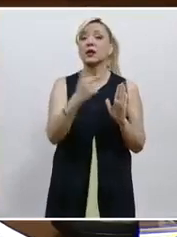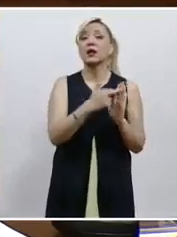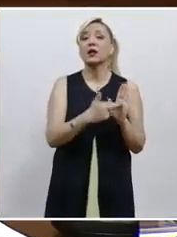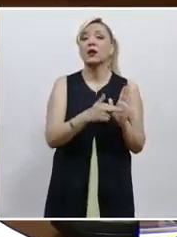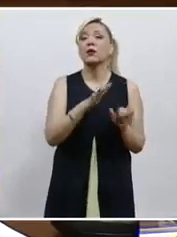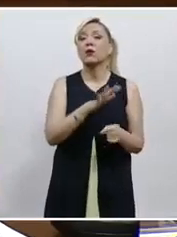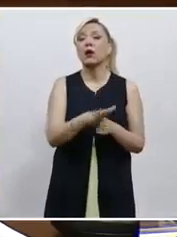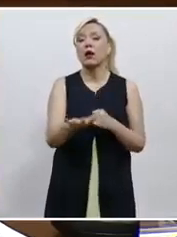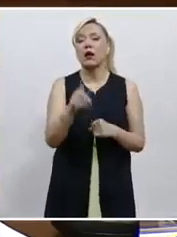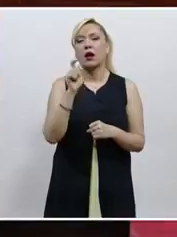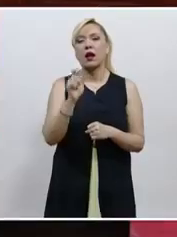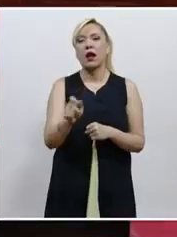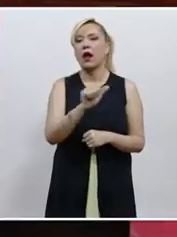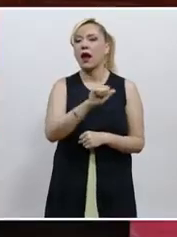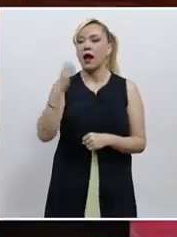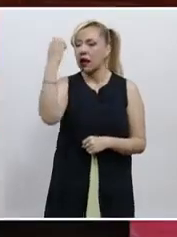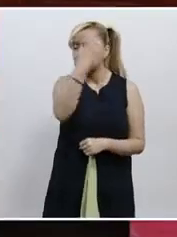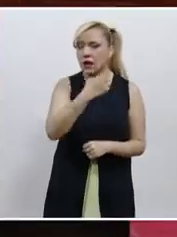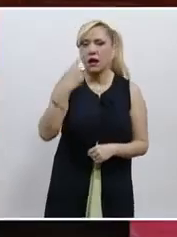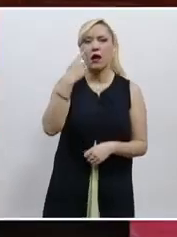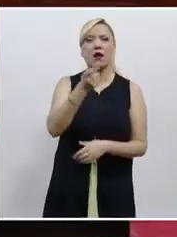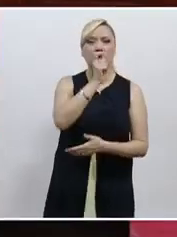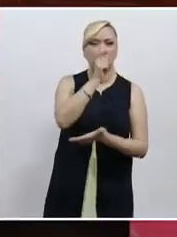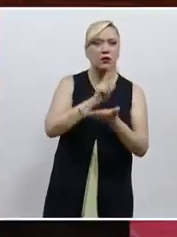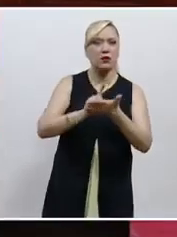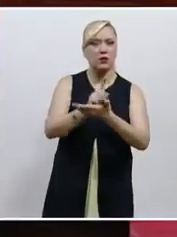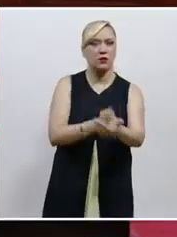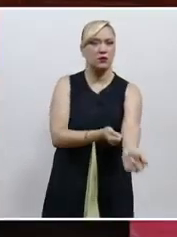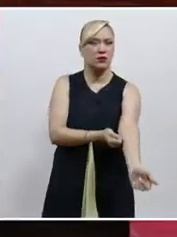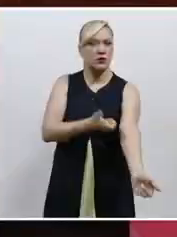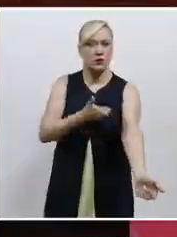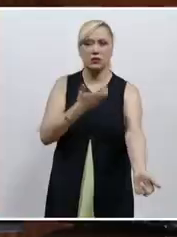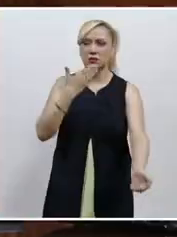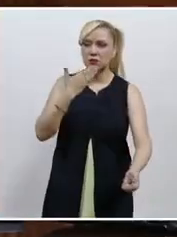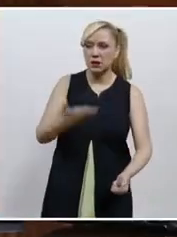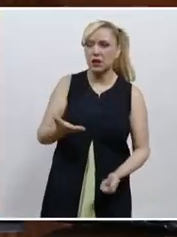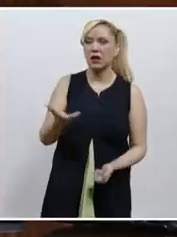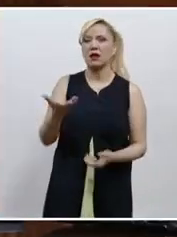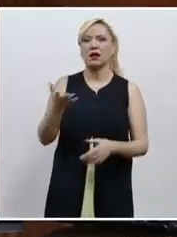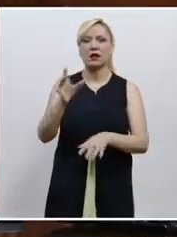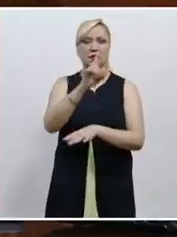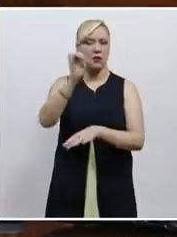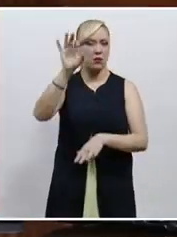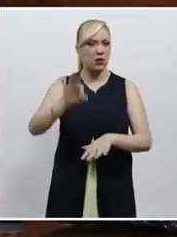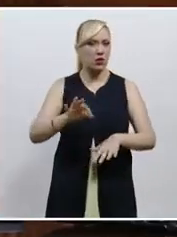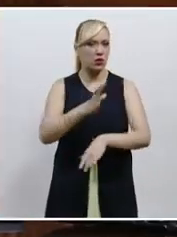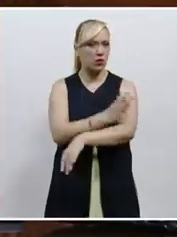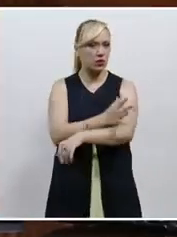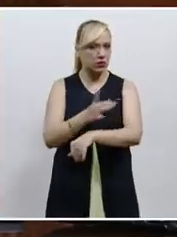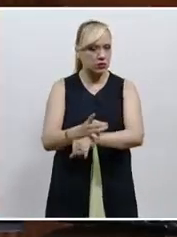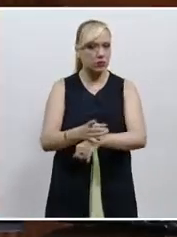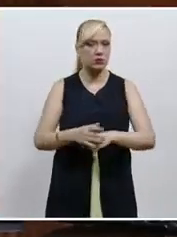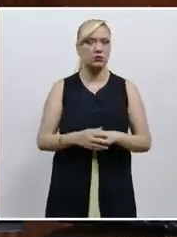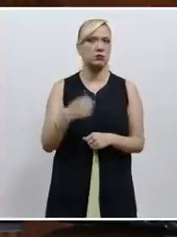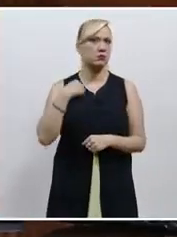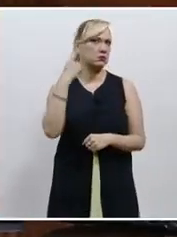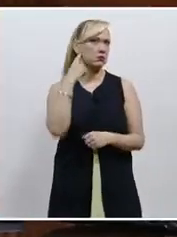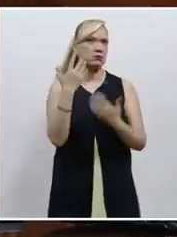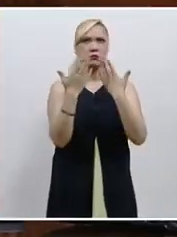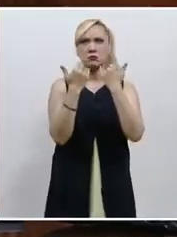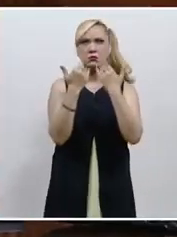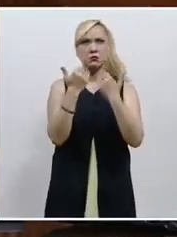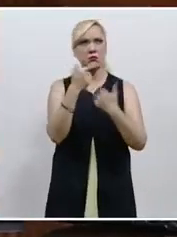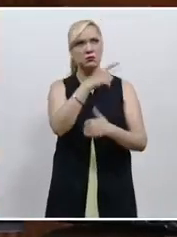los exámenes de confianza. En el caso, desde mi perspectiva, no existen las alegadas omisiones